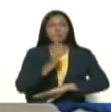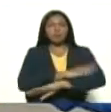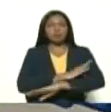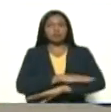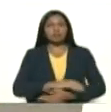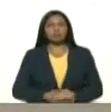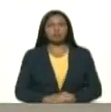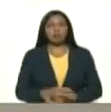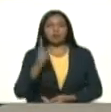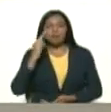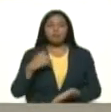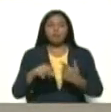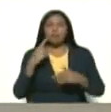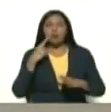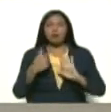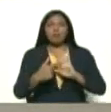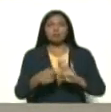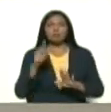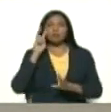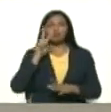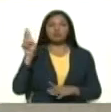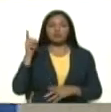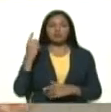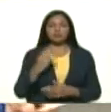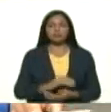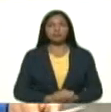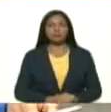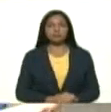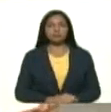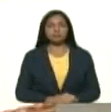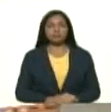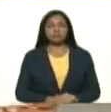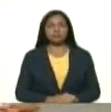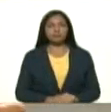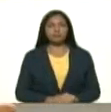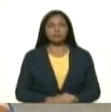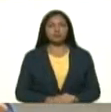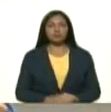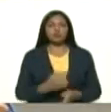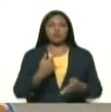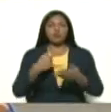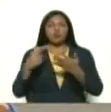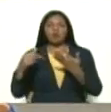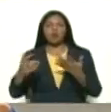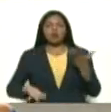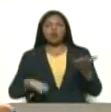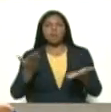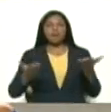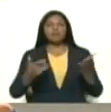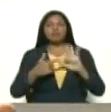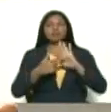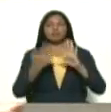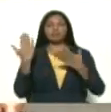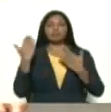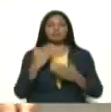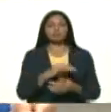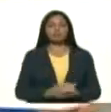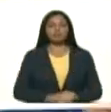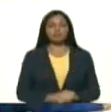a ver, fíjense ustedes, aquí tengo otras comparativas.